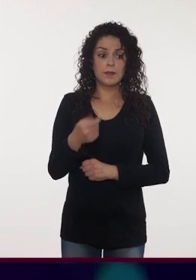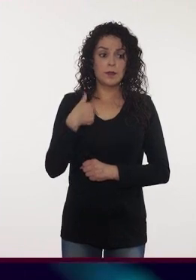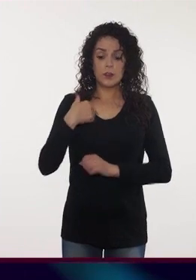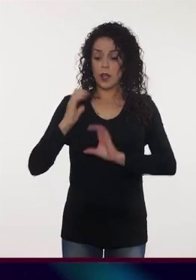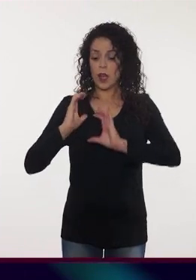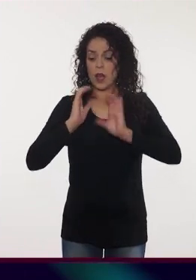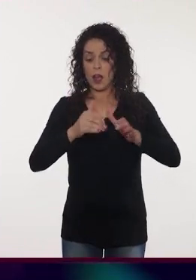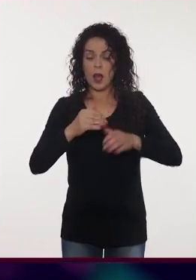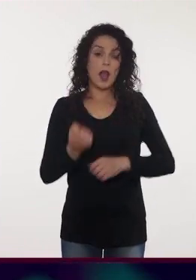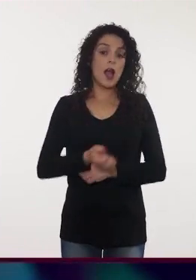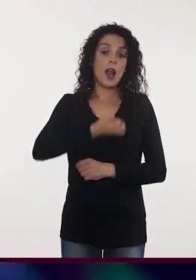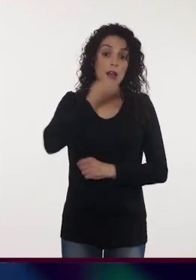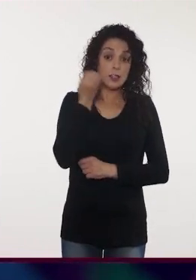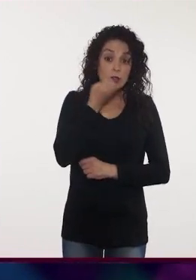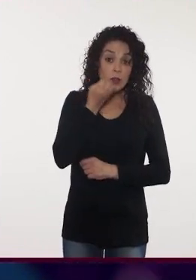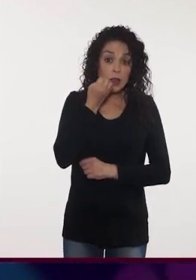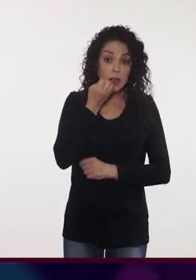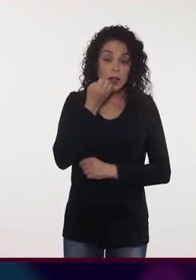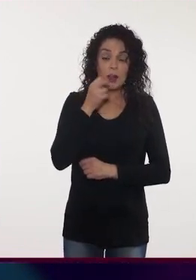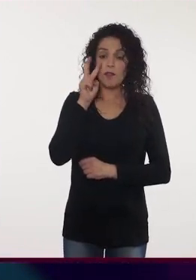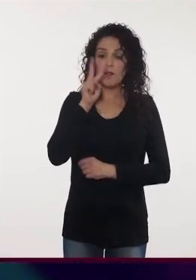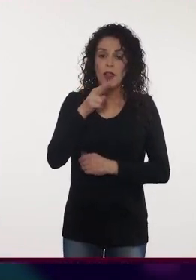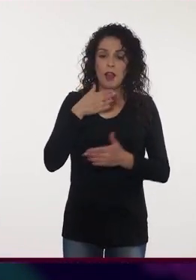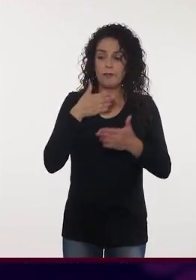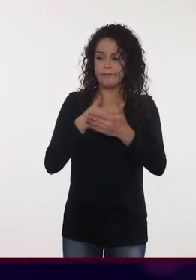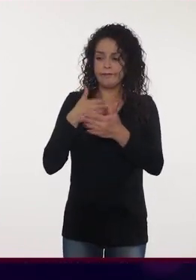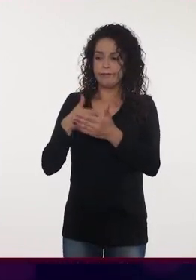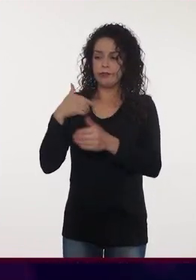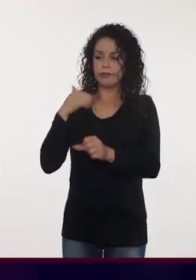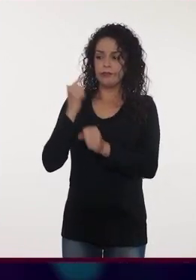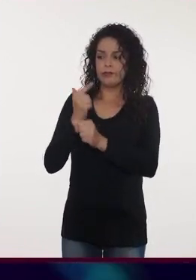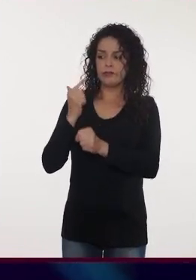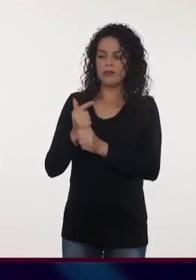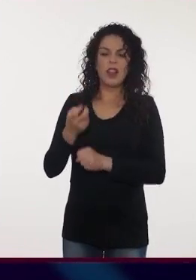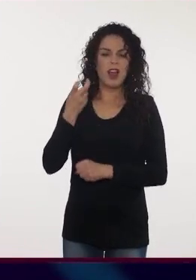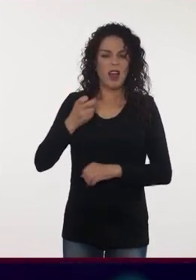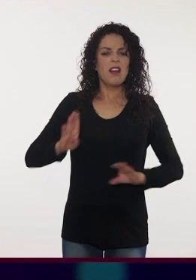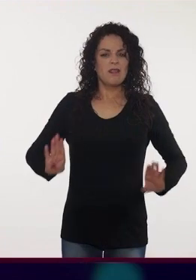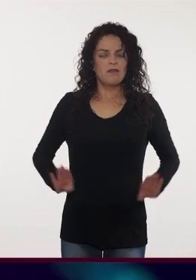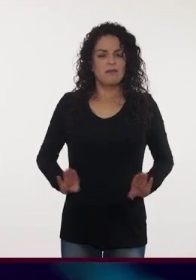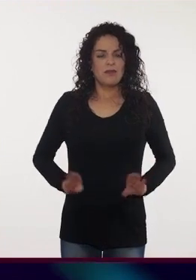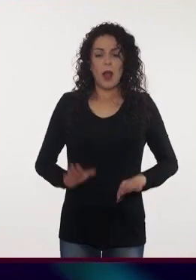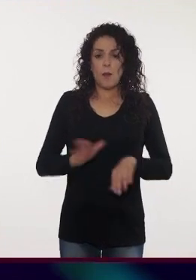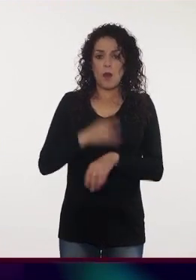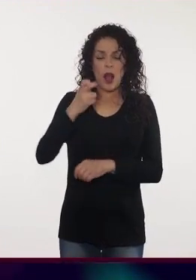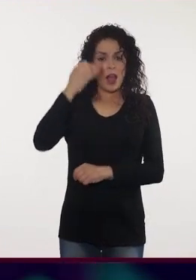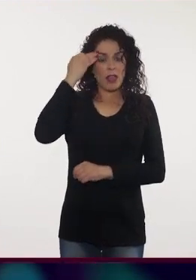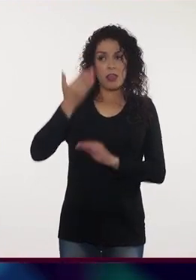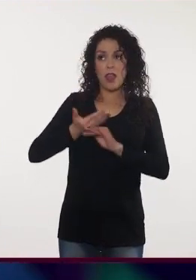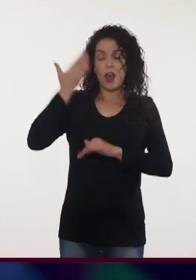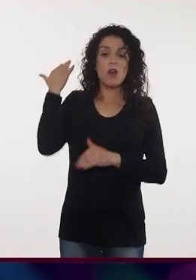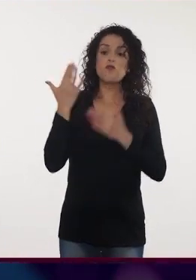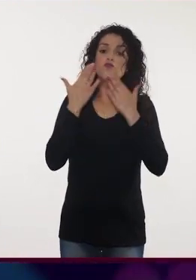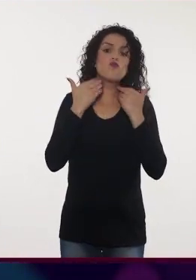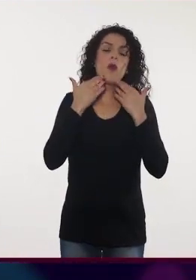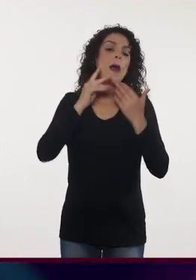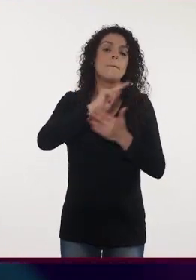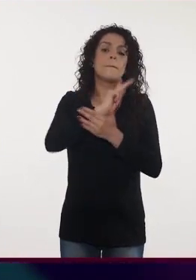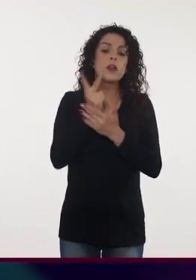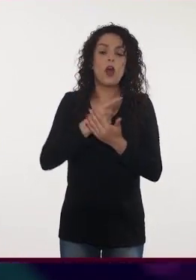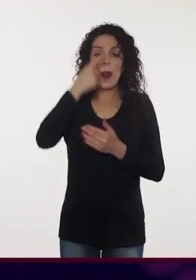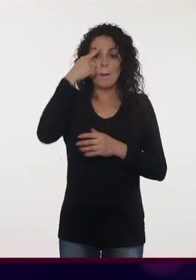incorporarme a la escuela y todo eso, pues fueron como de ese tipo, ¿no? En ese tiempo no había un programa que